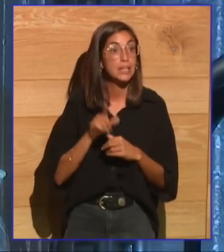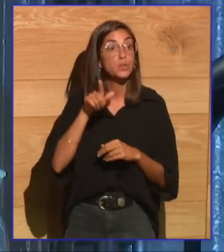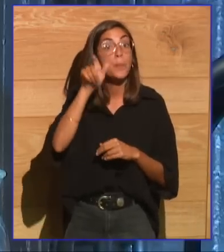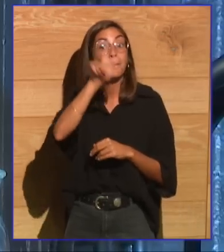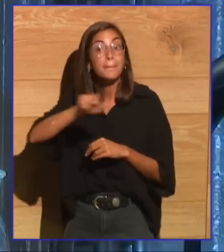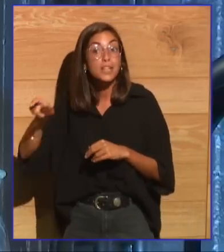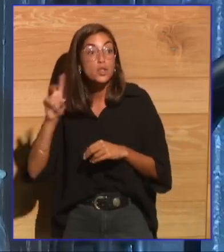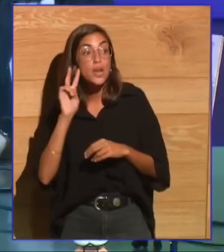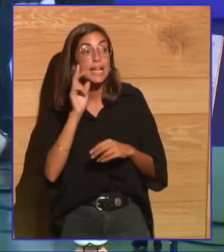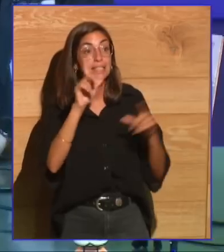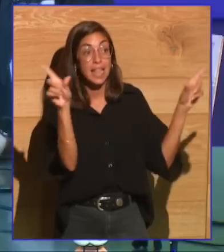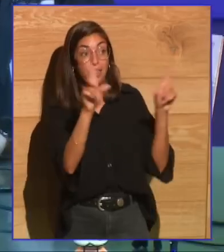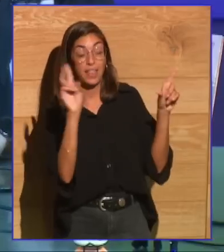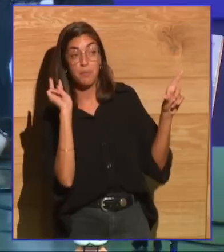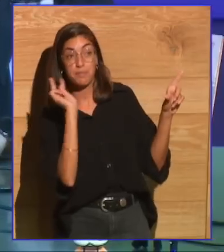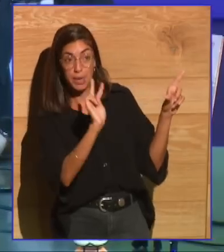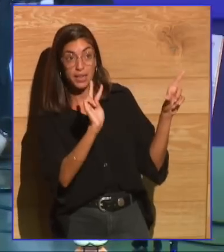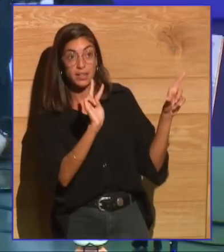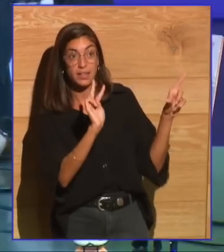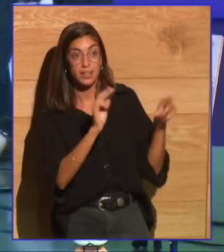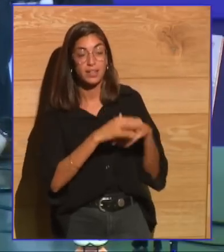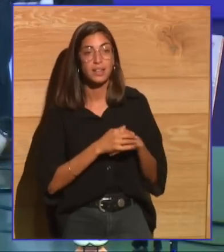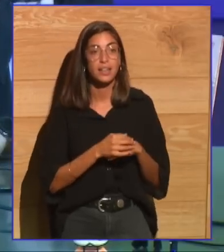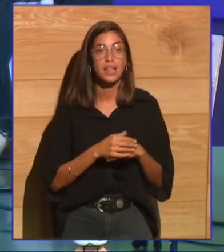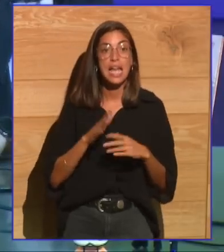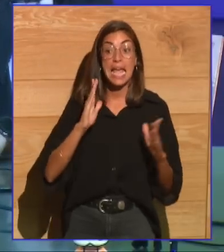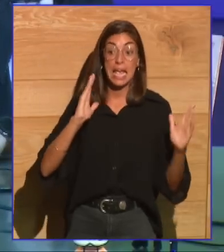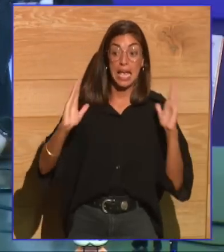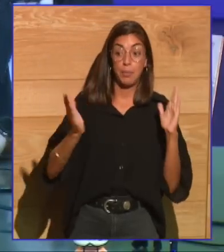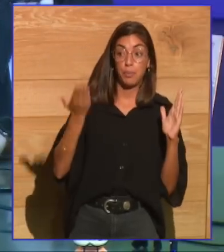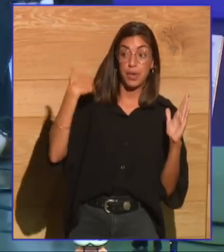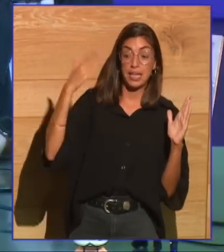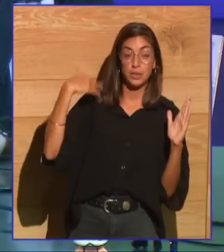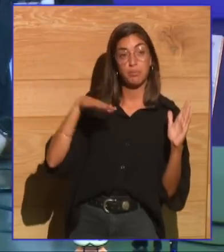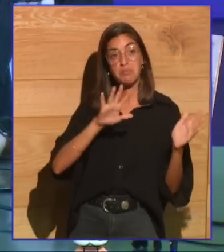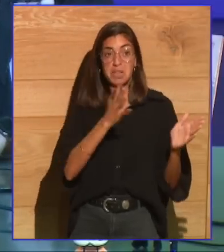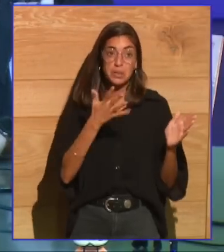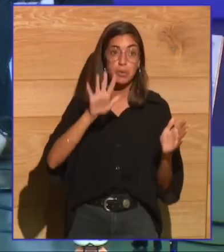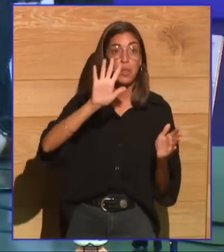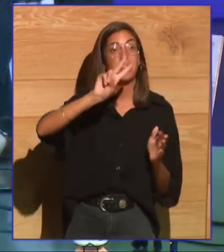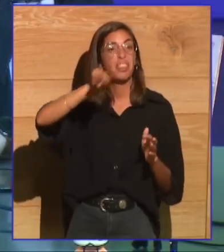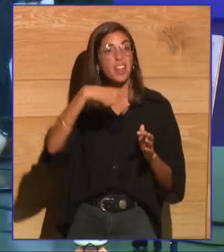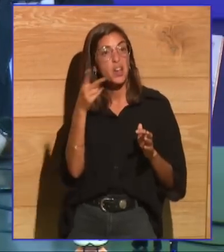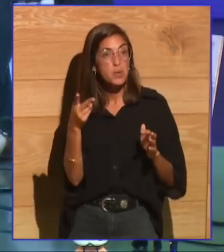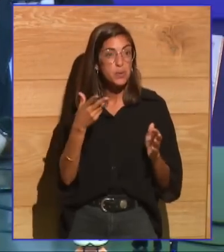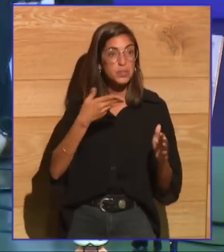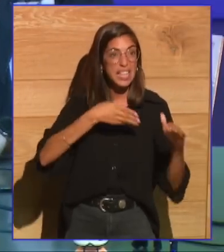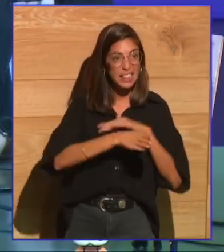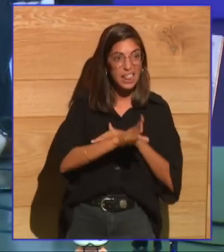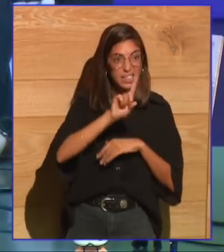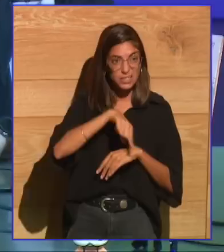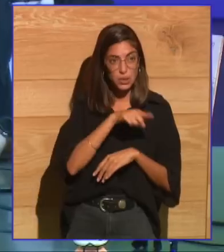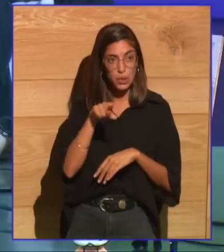dictadores vamos a ponerle en aquella época que cinco euros por entrada como ponemos no